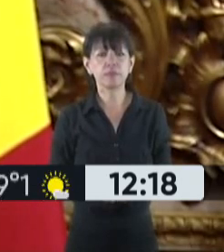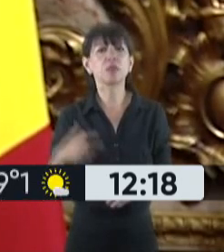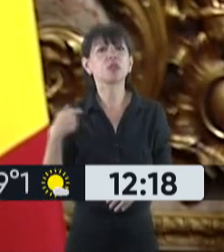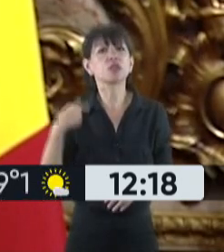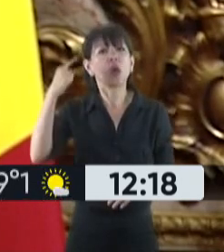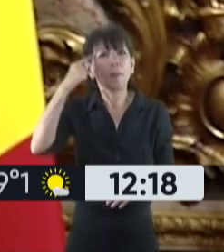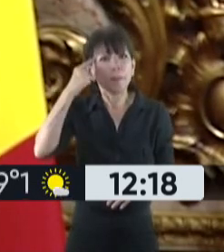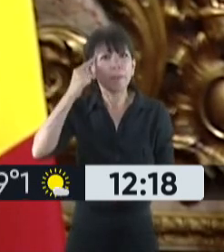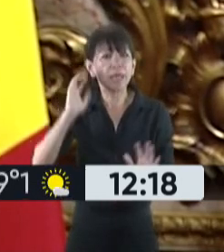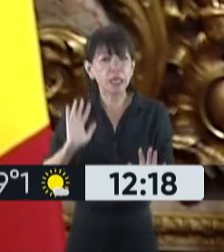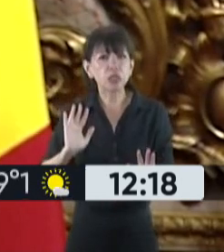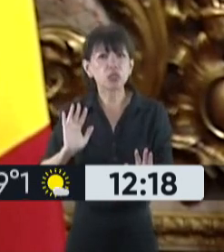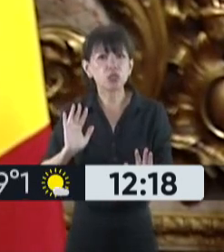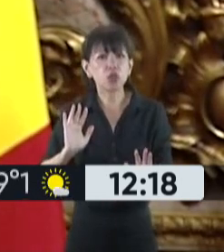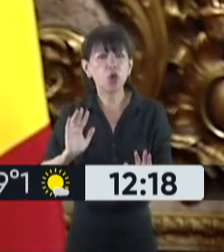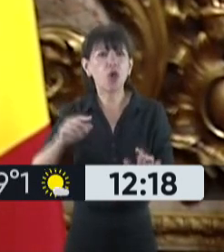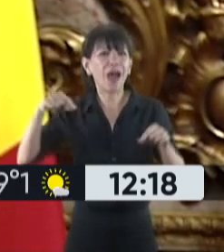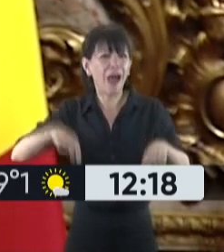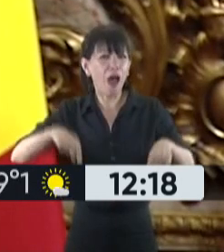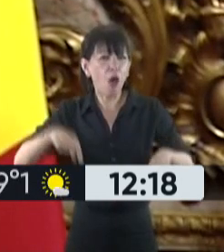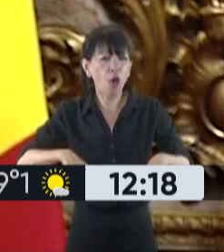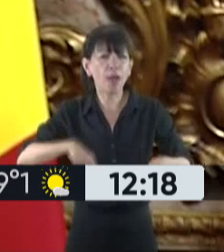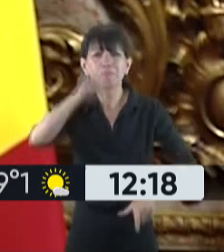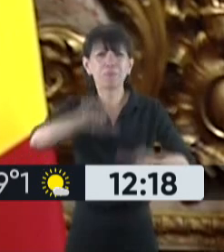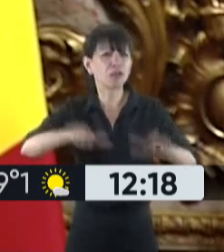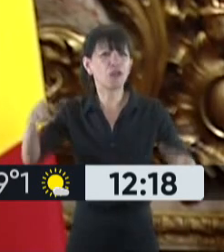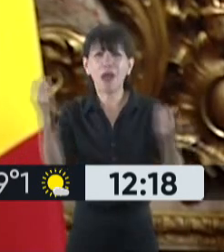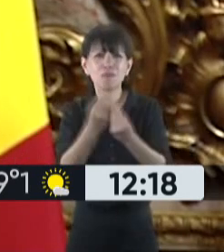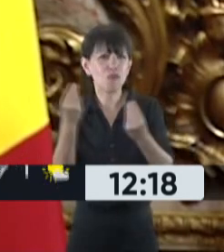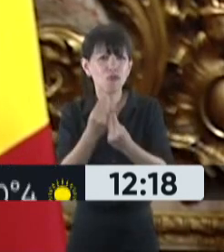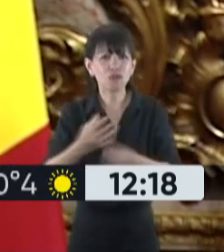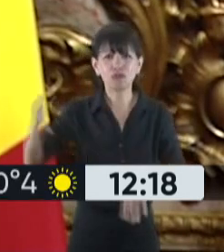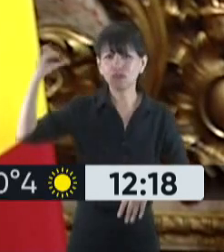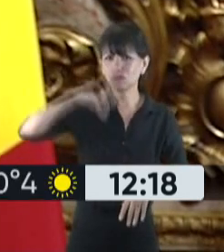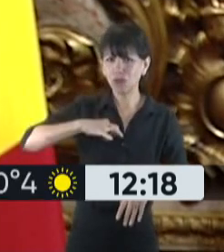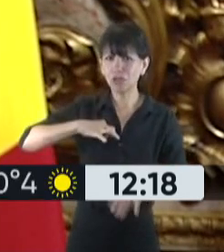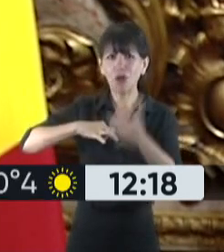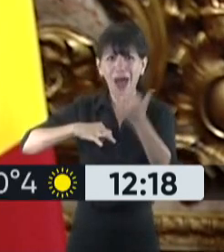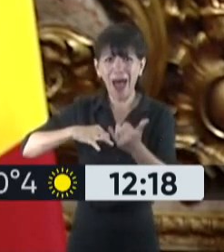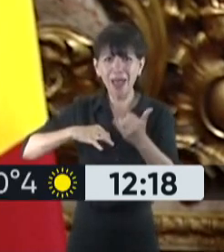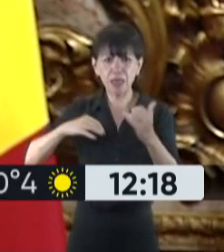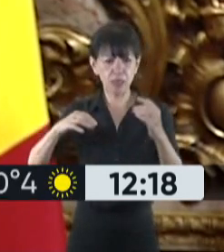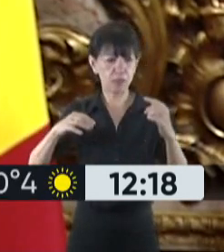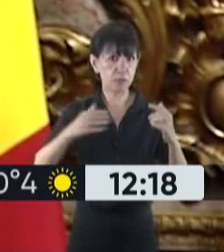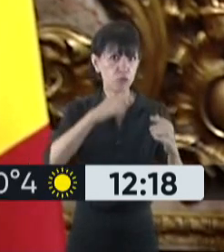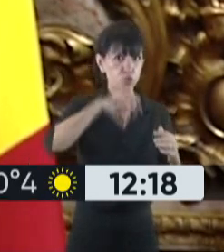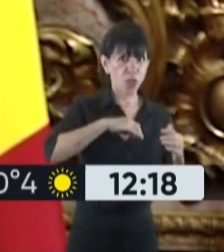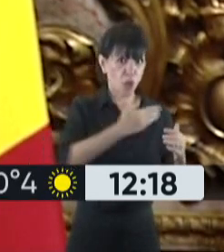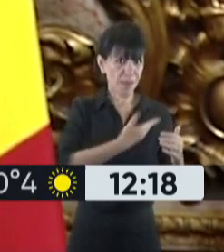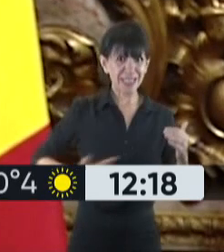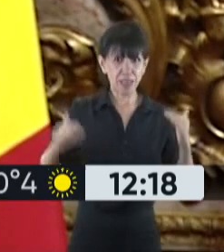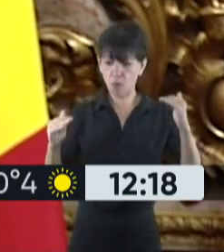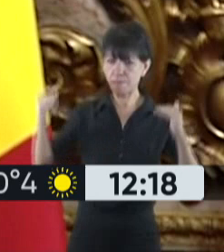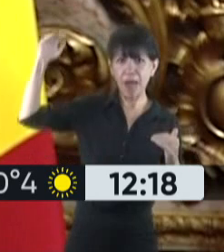creo que en el presente hay muchas personas que tienen un sueldo más alto que el presidente, pero este es un